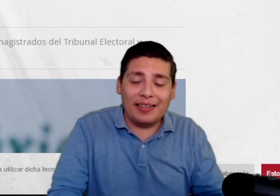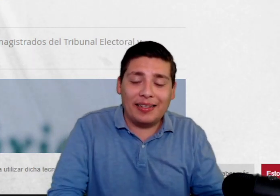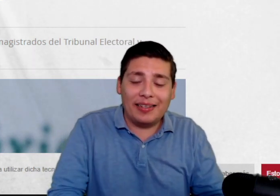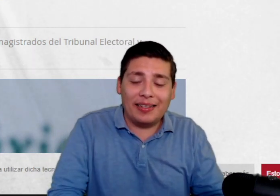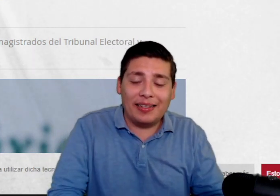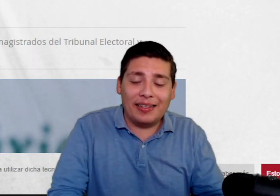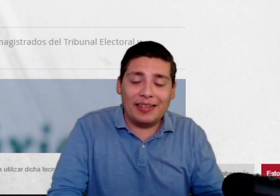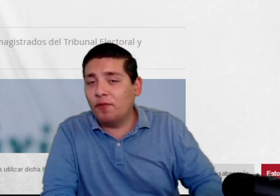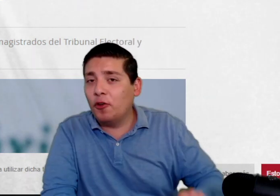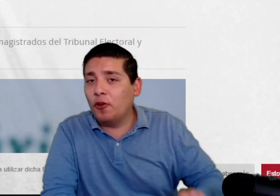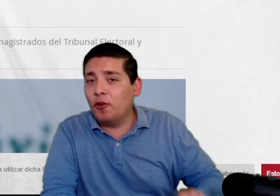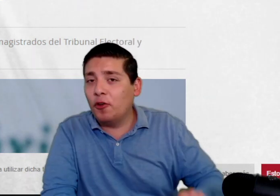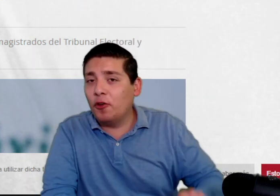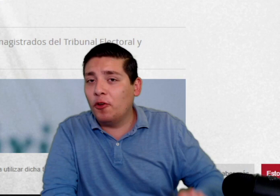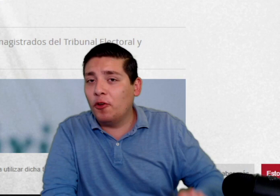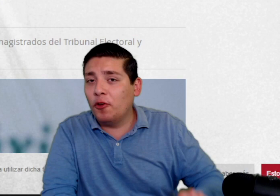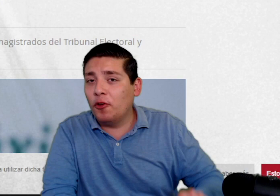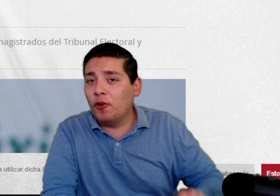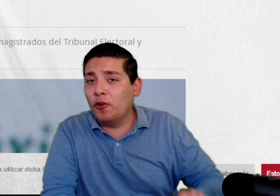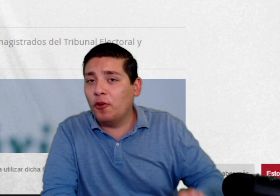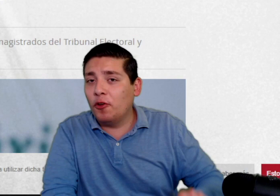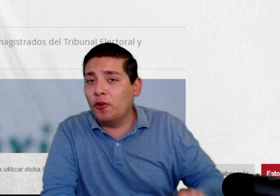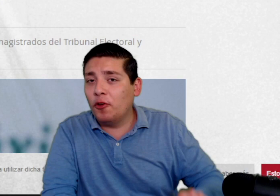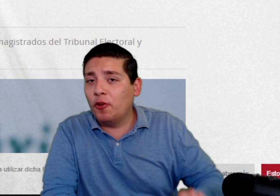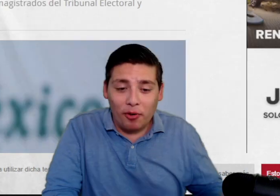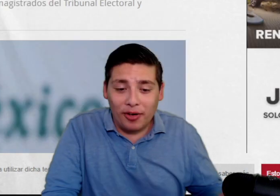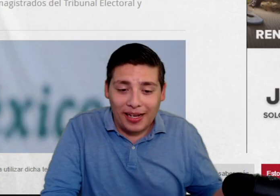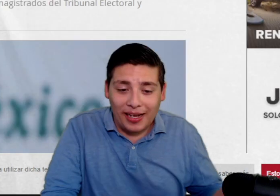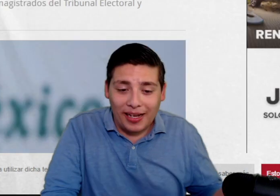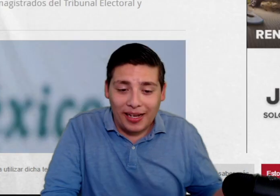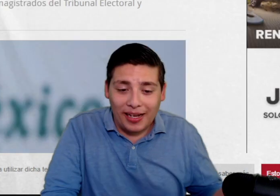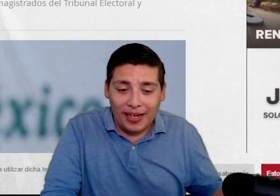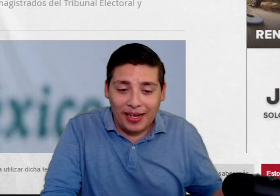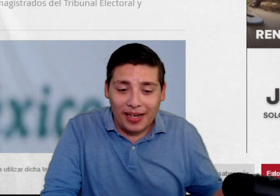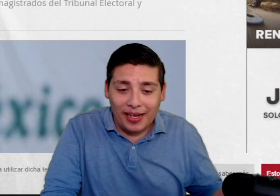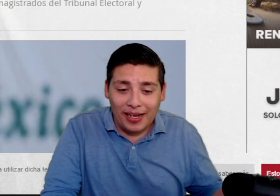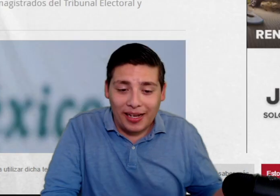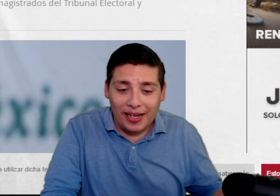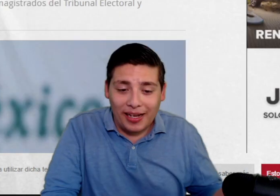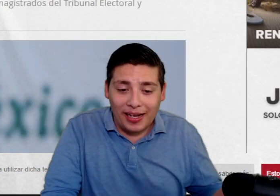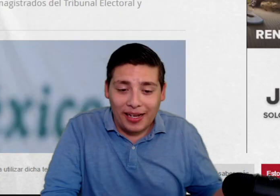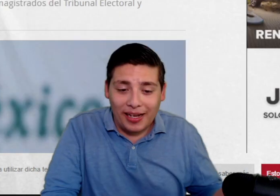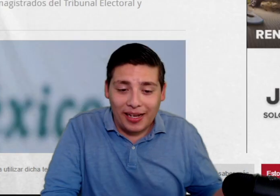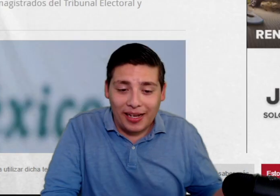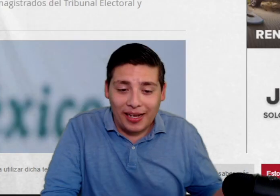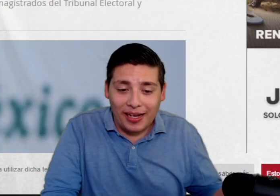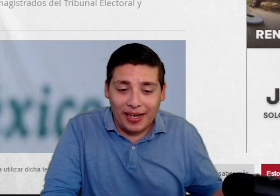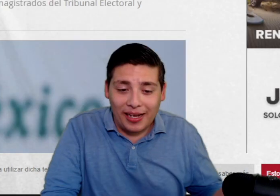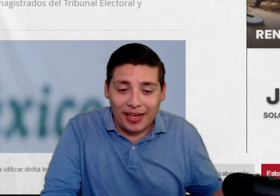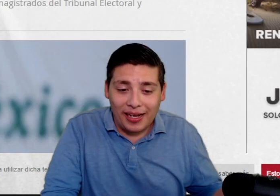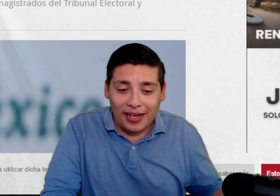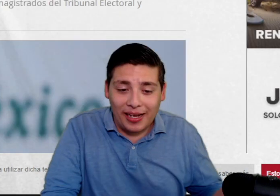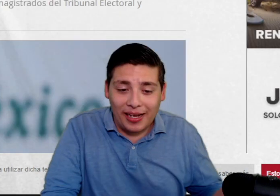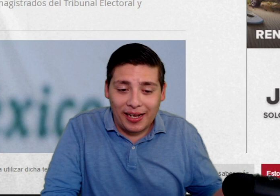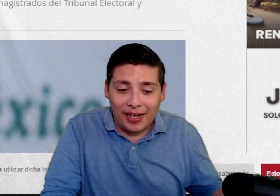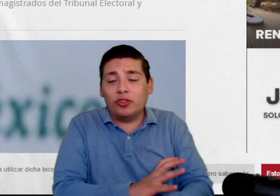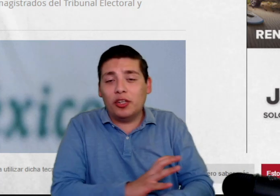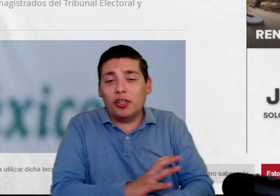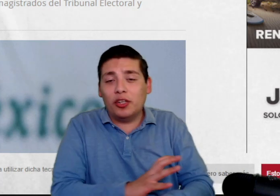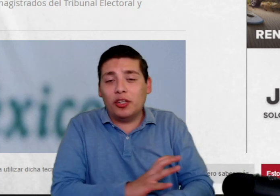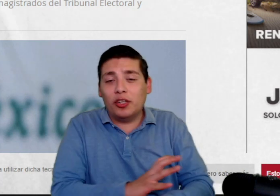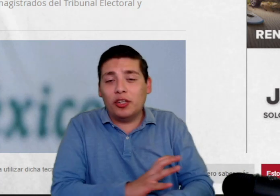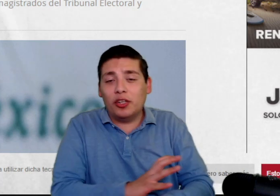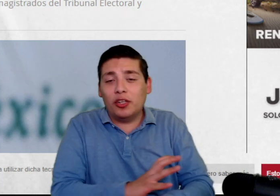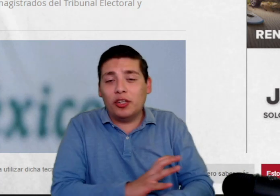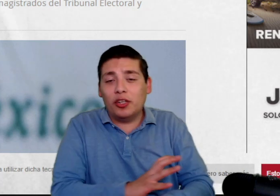que se está implementando desde el día 1 del nuevo régimen, pues decidió bajarle los sueldos a todos